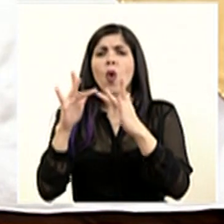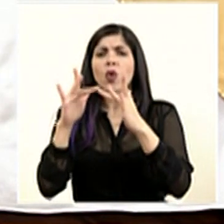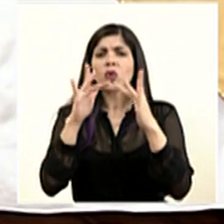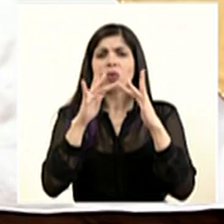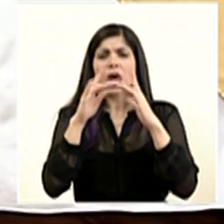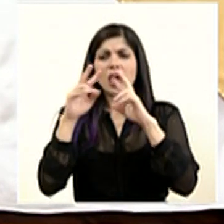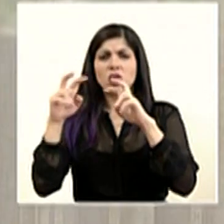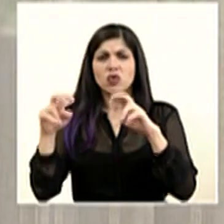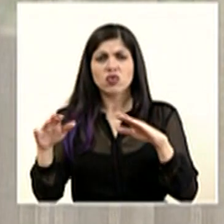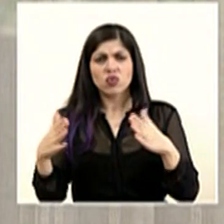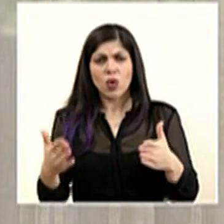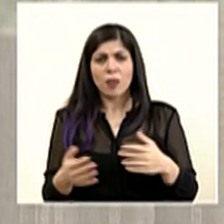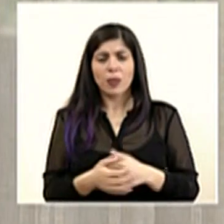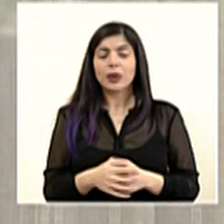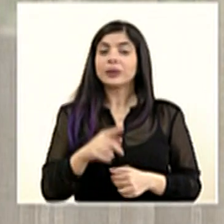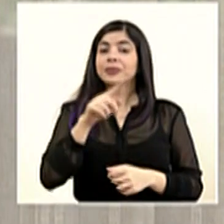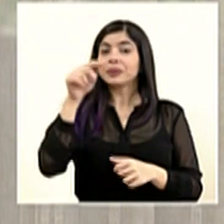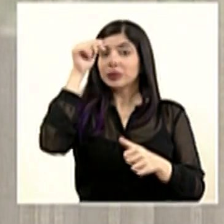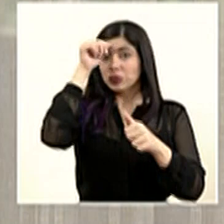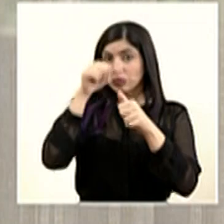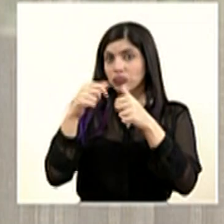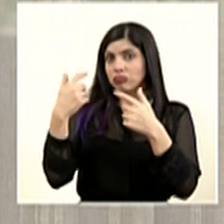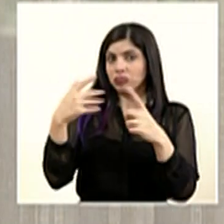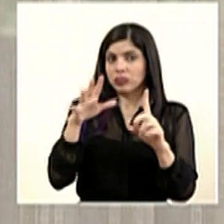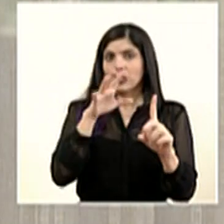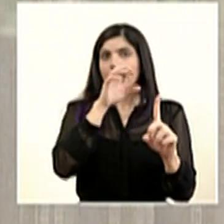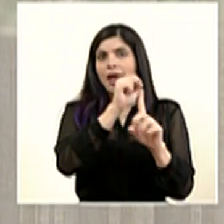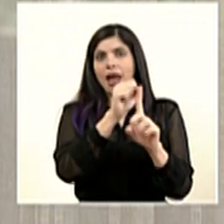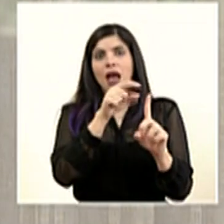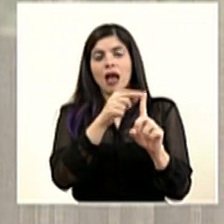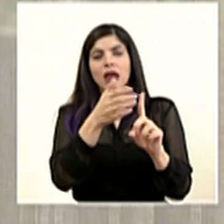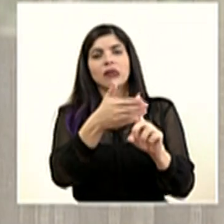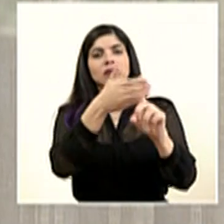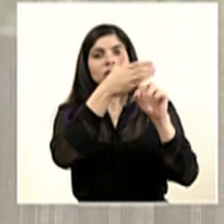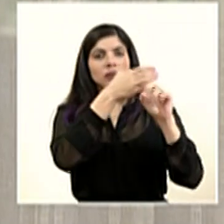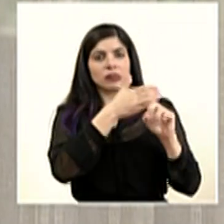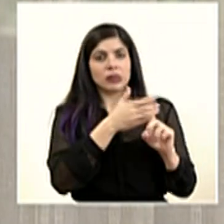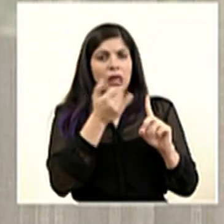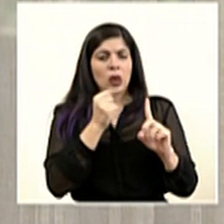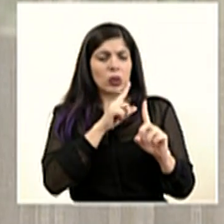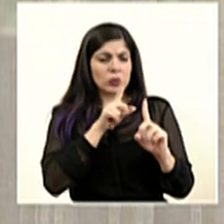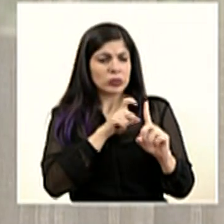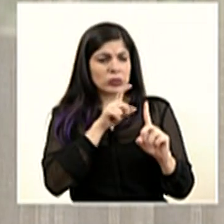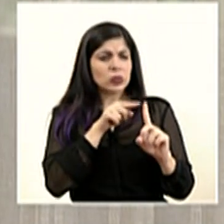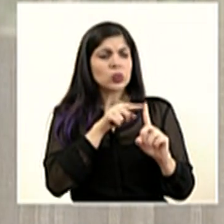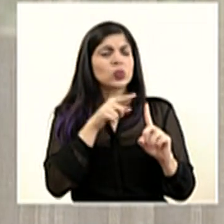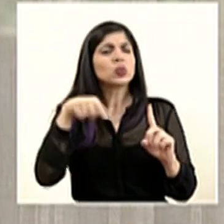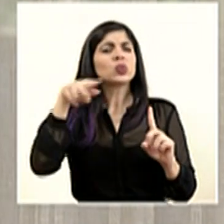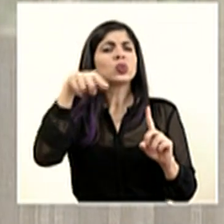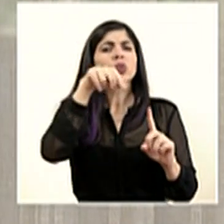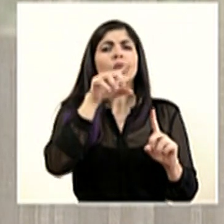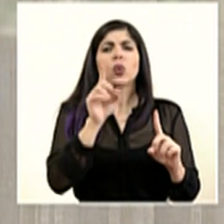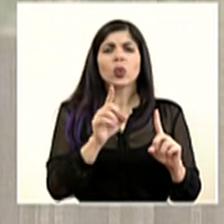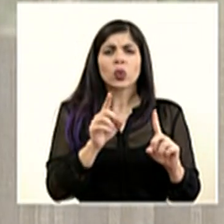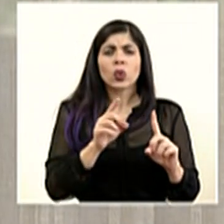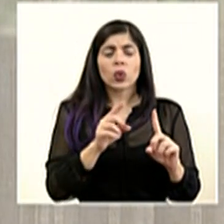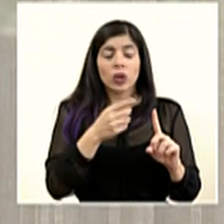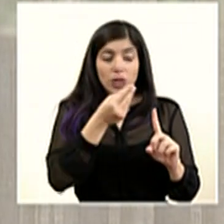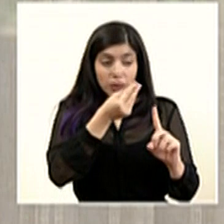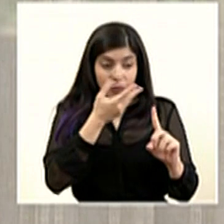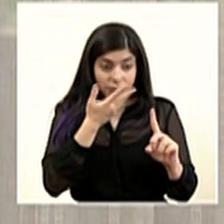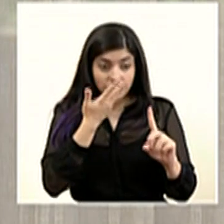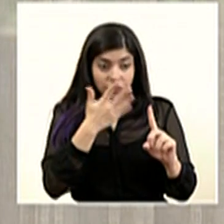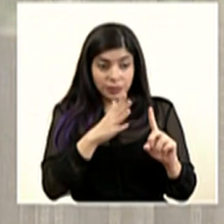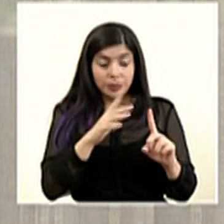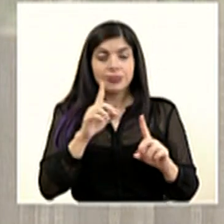hombre? Bueno, recordemos que ya está identificado, lo tenemos en aislamiento, se hace el interrogatorio de los lugares en donde ha estado, inmediatamente se procede,